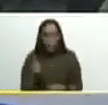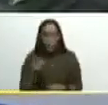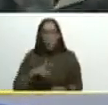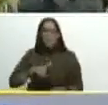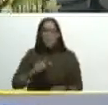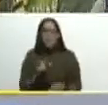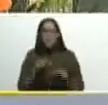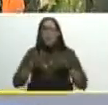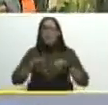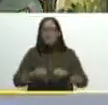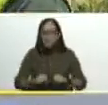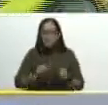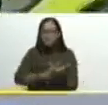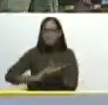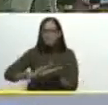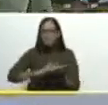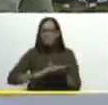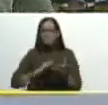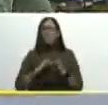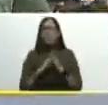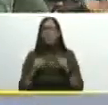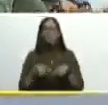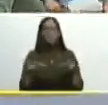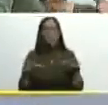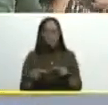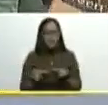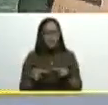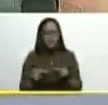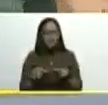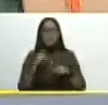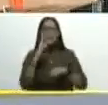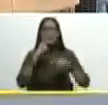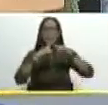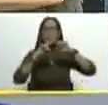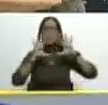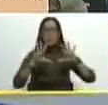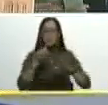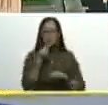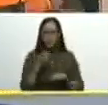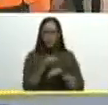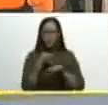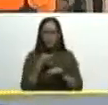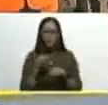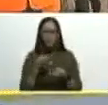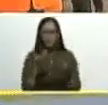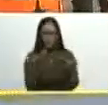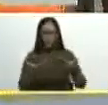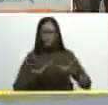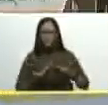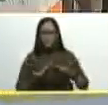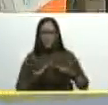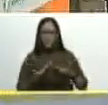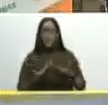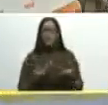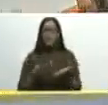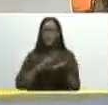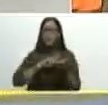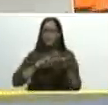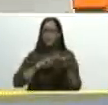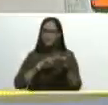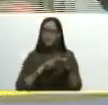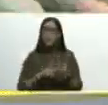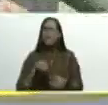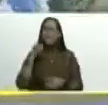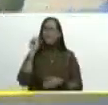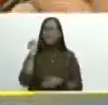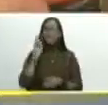abordar toda esta situación que el 1x10 del buen gobierno reporta a través de la aplicación Ven App